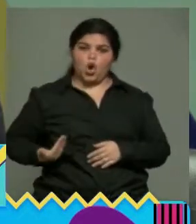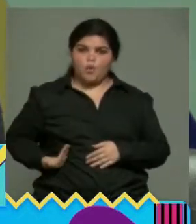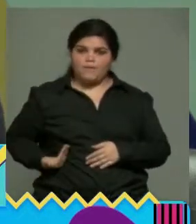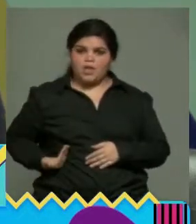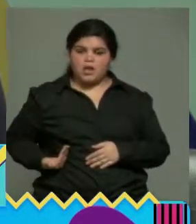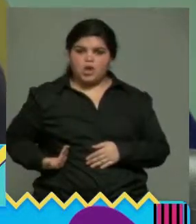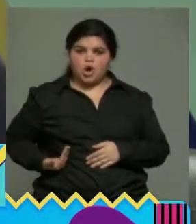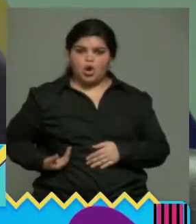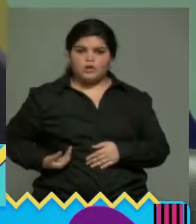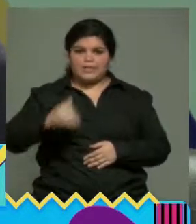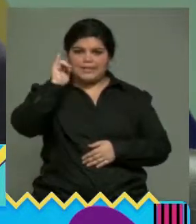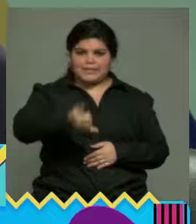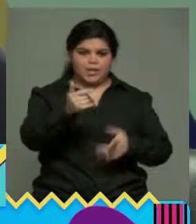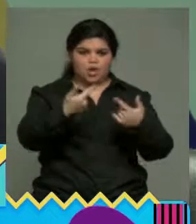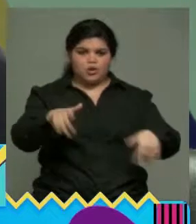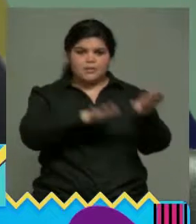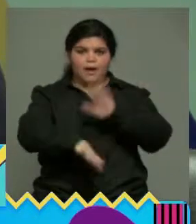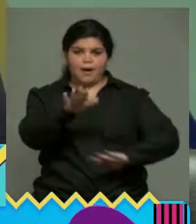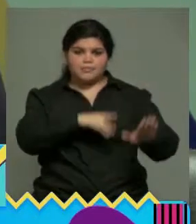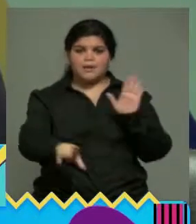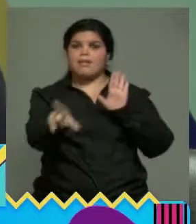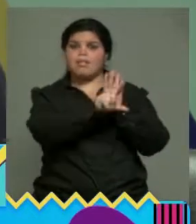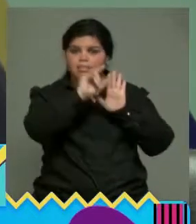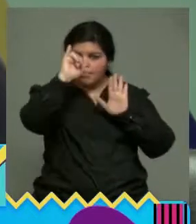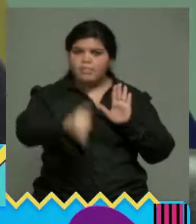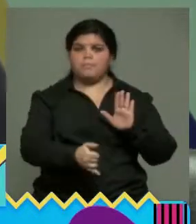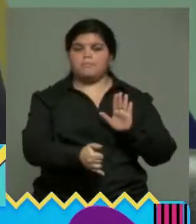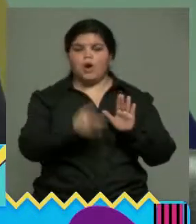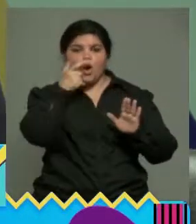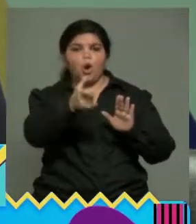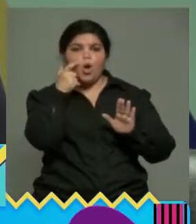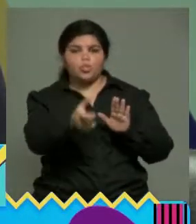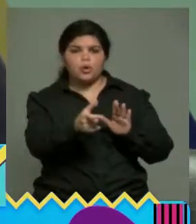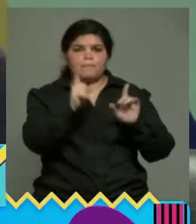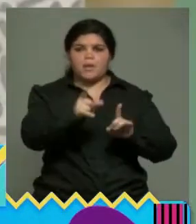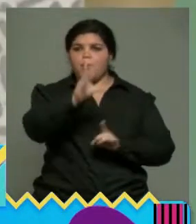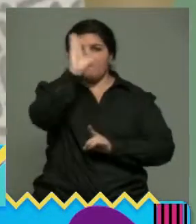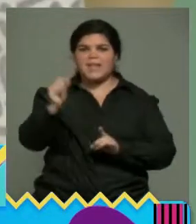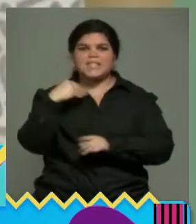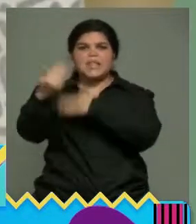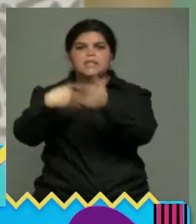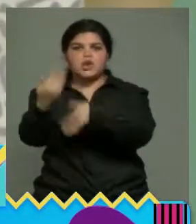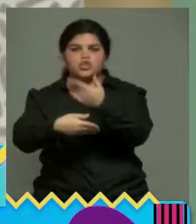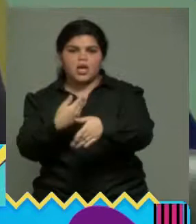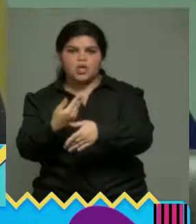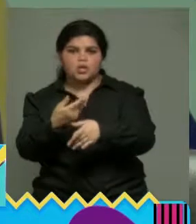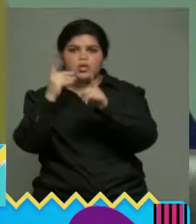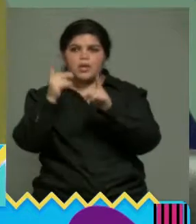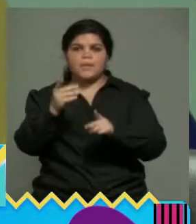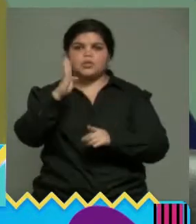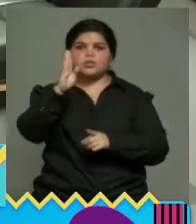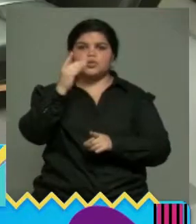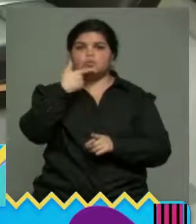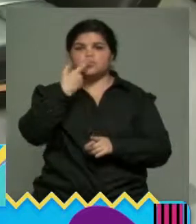controla. Claro. Los países desarrollados son desarrollados, entre otras cosas, porque tienen un fuerte control y nadie se queja allí por los controles. ¿Es una